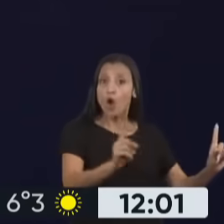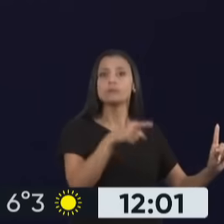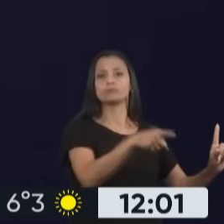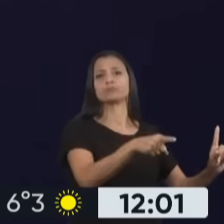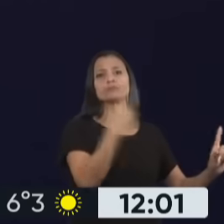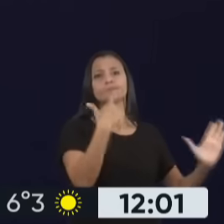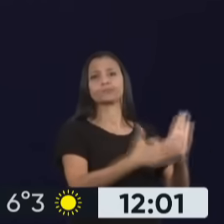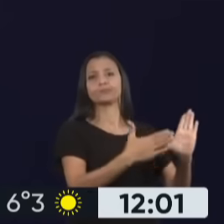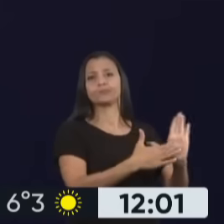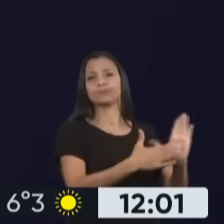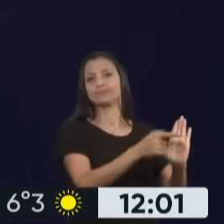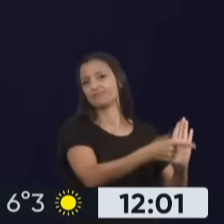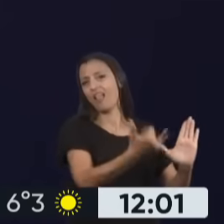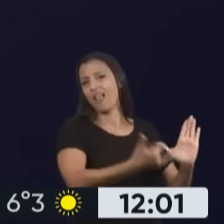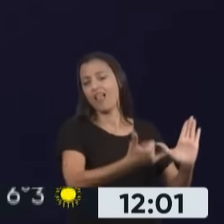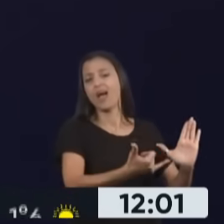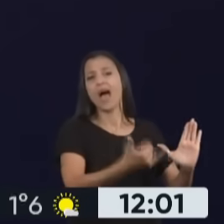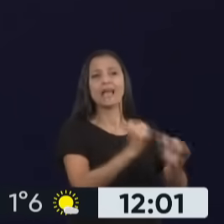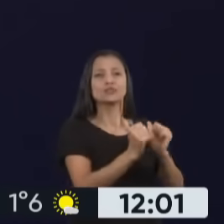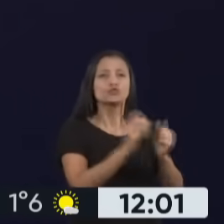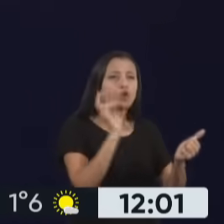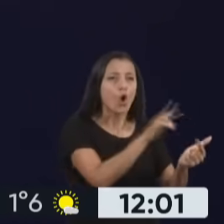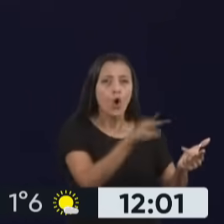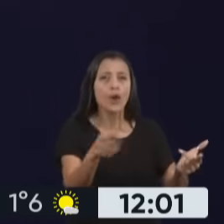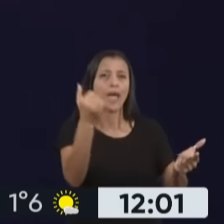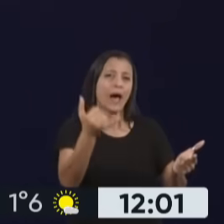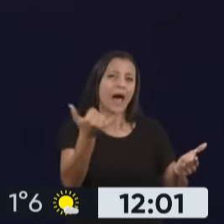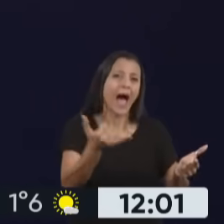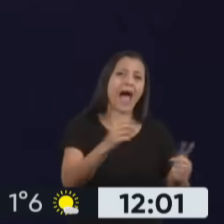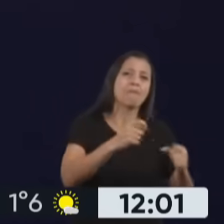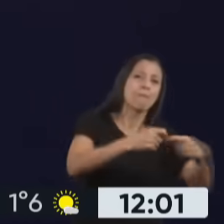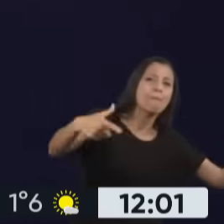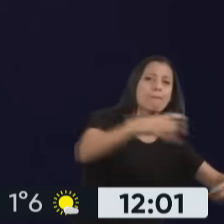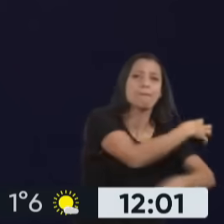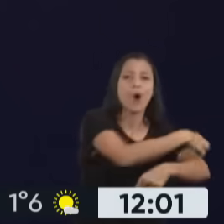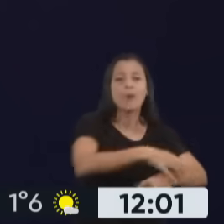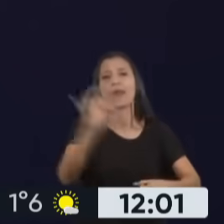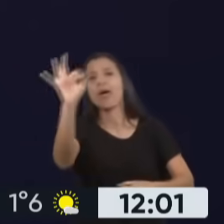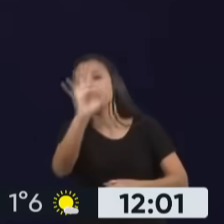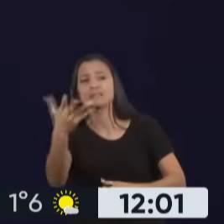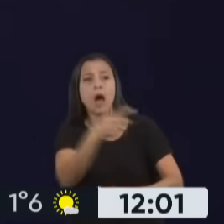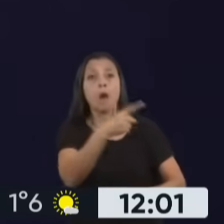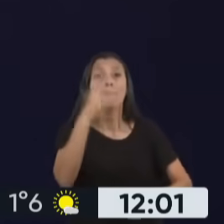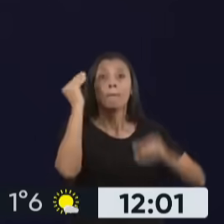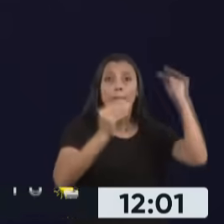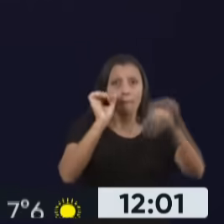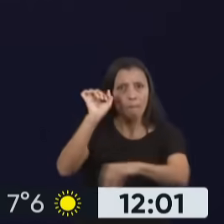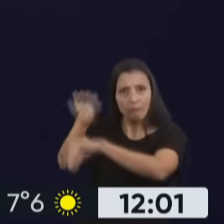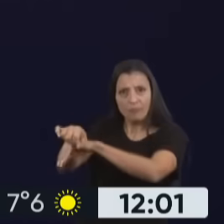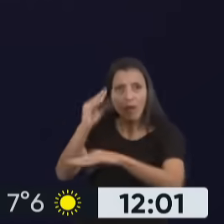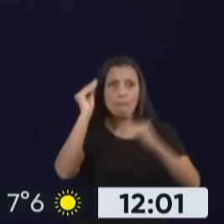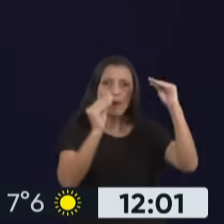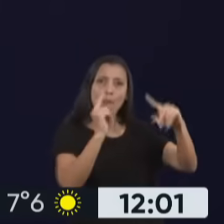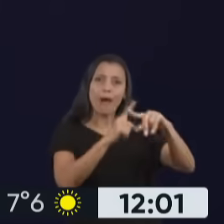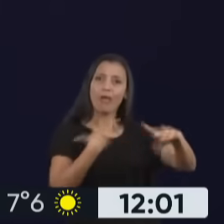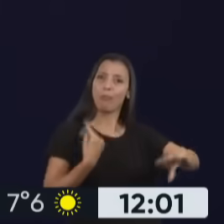con historias de pobreza y devastación en la provincia de Buenos Aires, que en lo único que estén preocupados es en la reelección